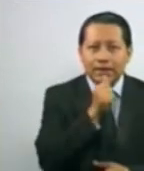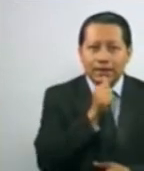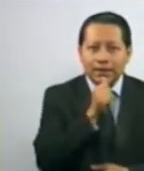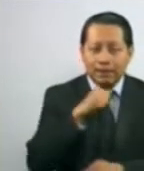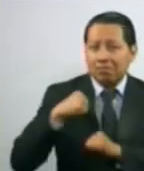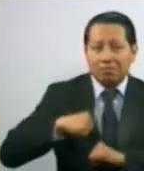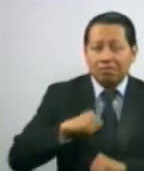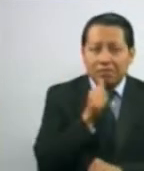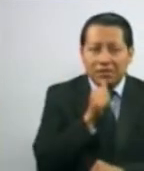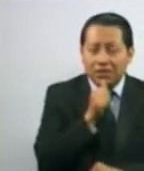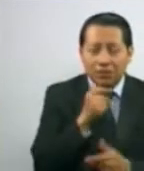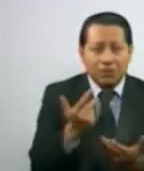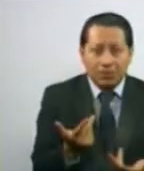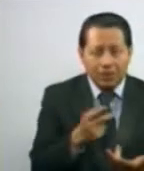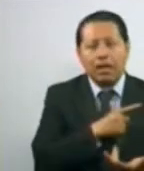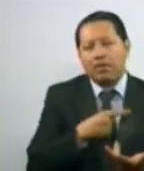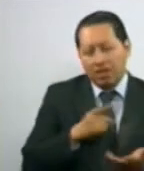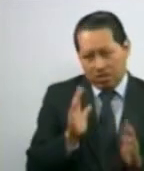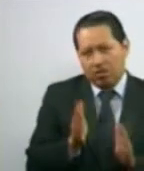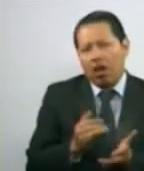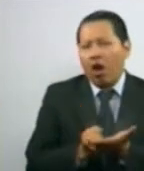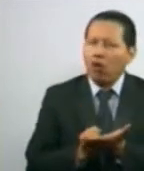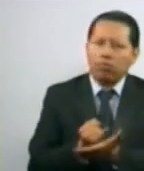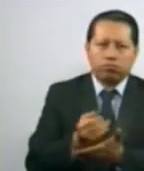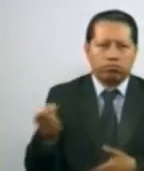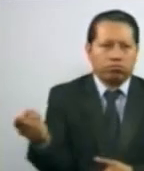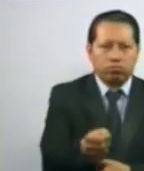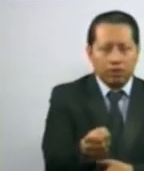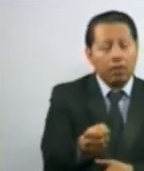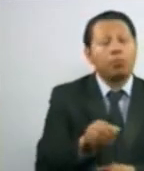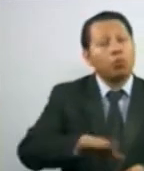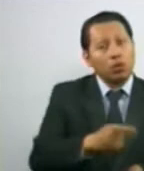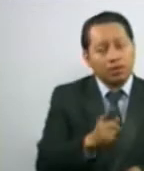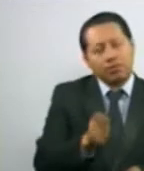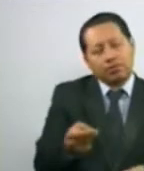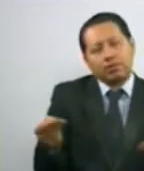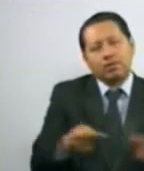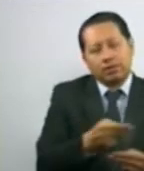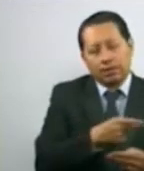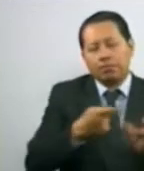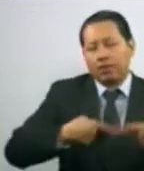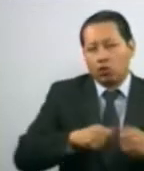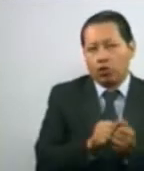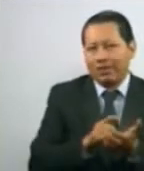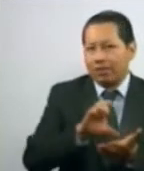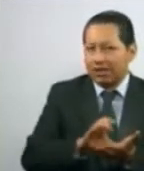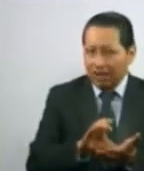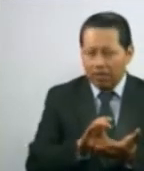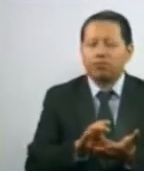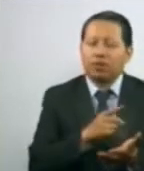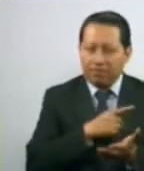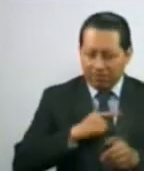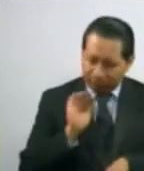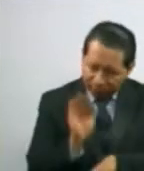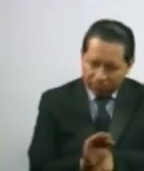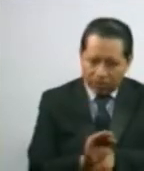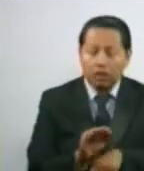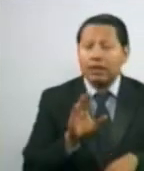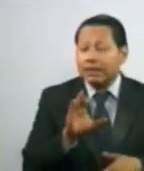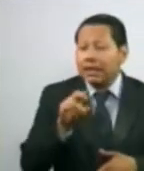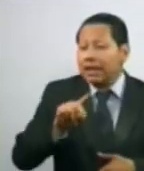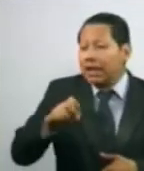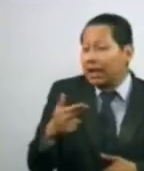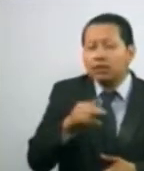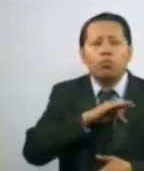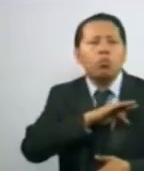enorme vacío en el liderazgo de la defensa de los derechos de las personas con discapacidad. Creemos que una forma en la que la CNDH